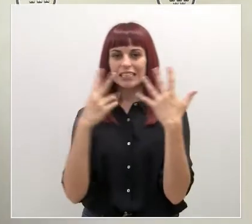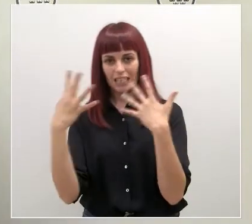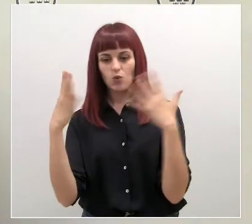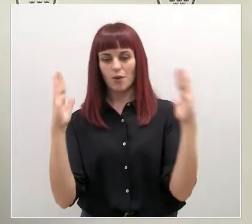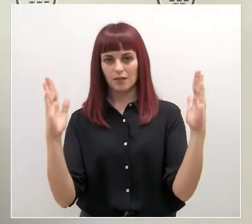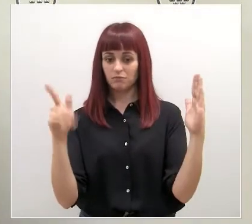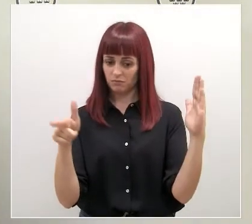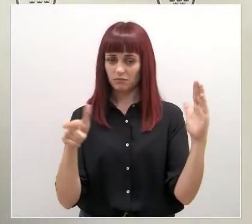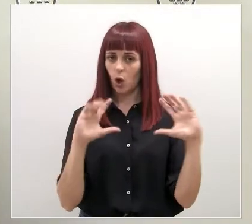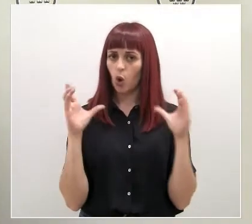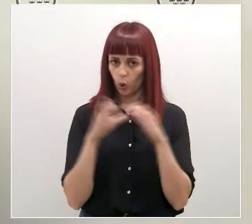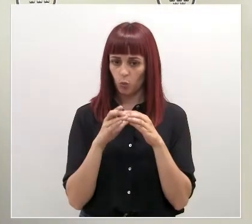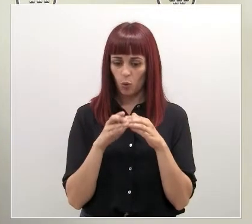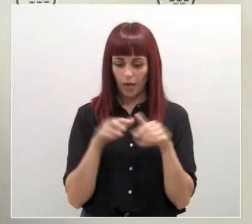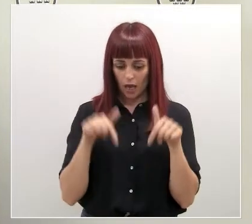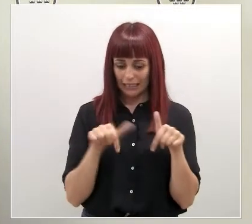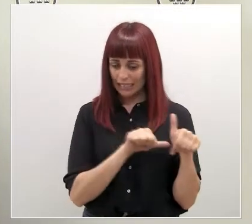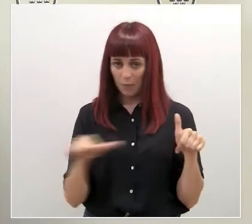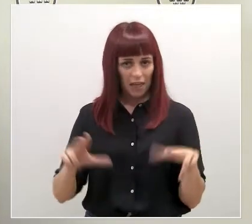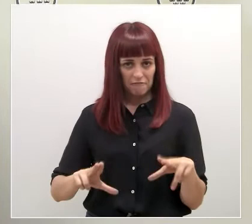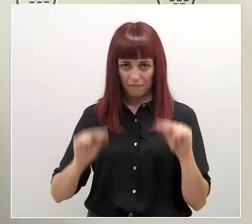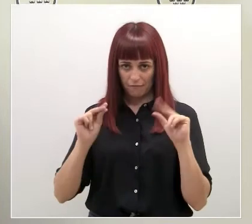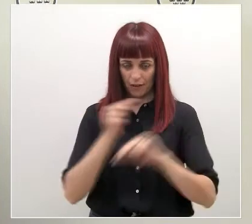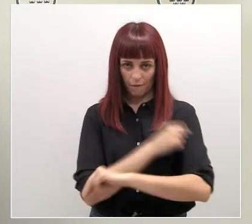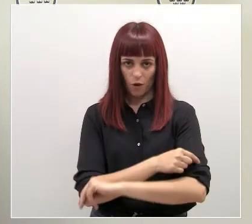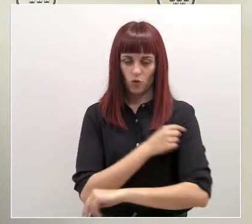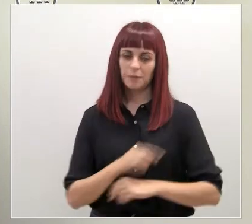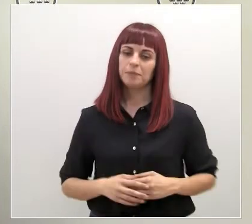que mayoritariamente finalizamos esta semana de vacunar.